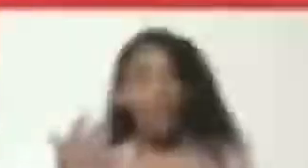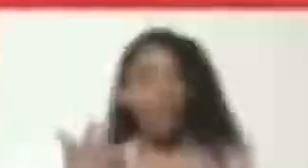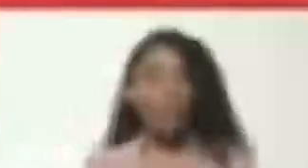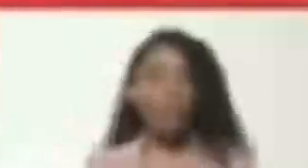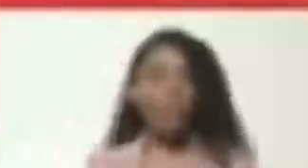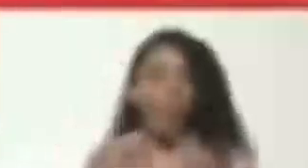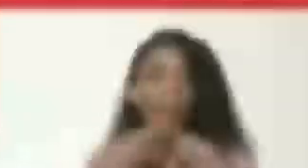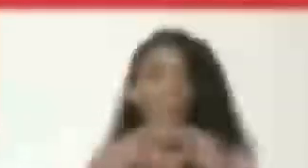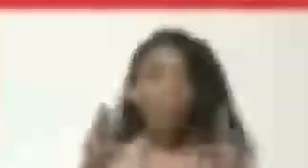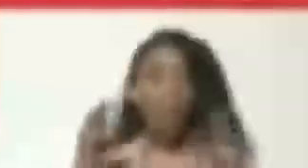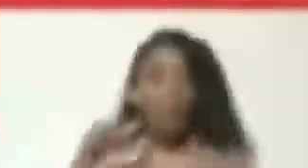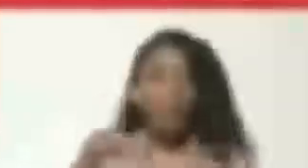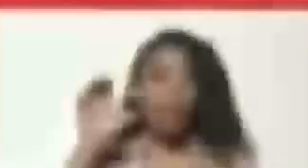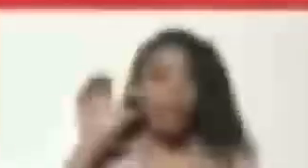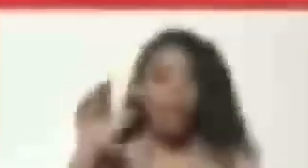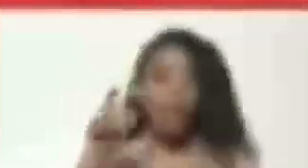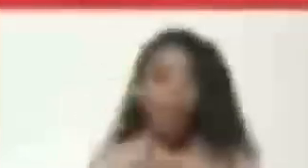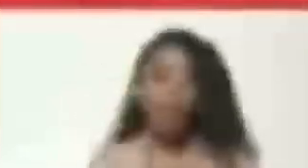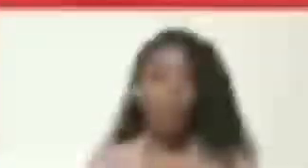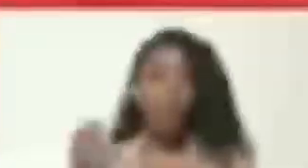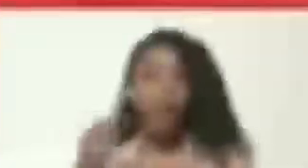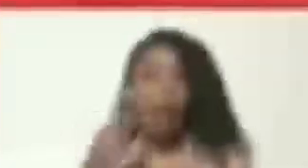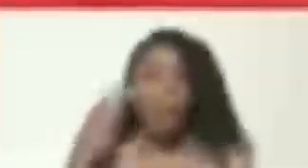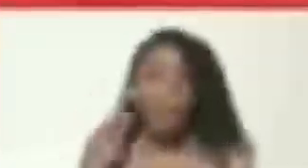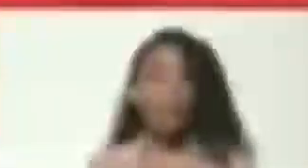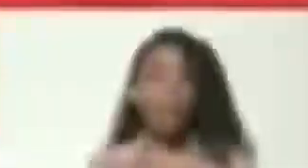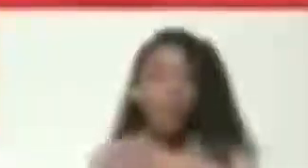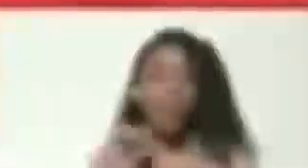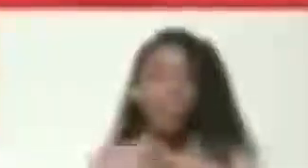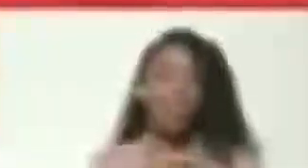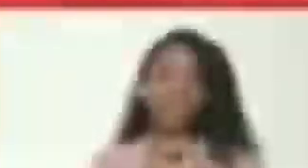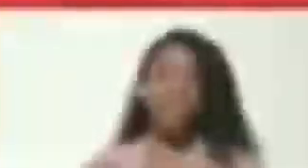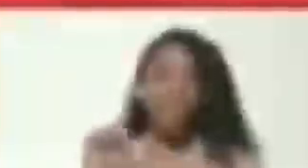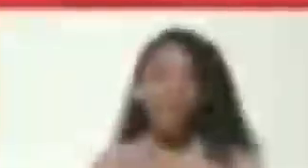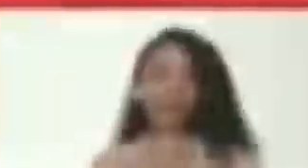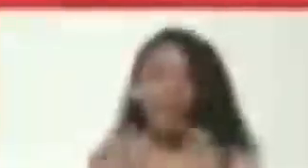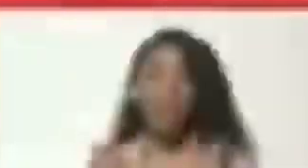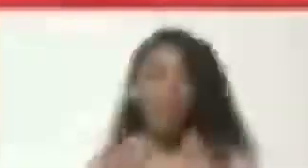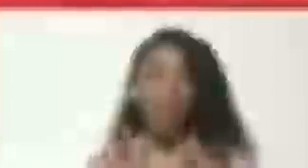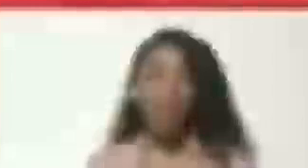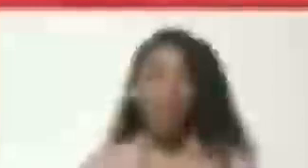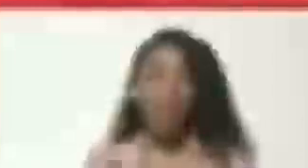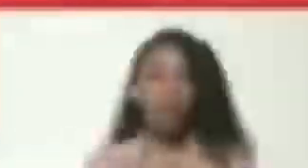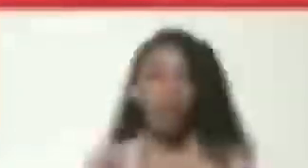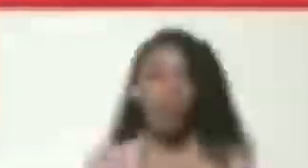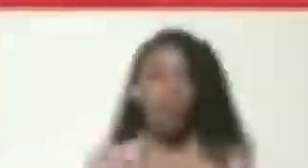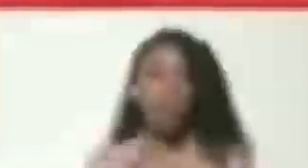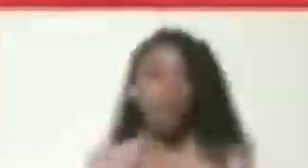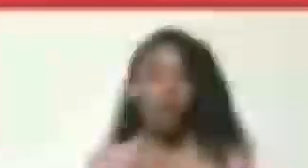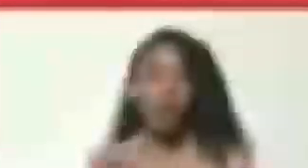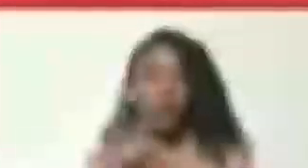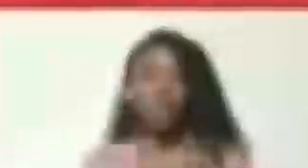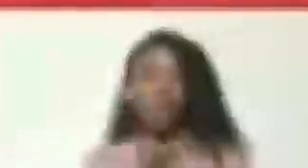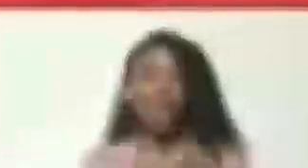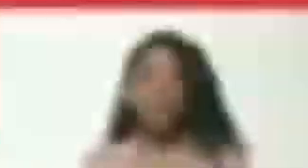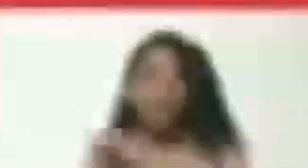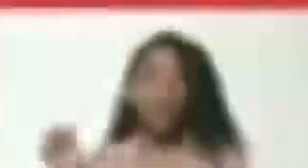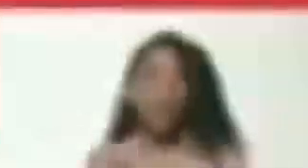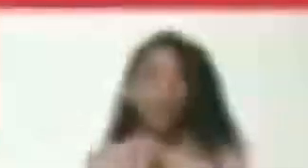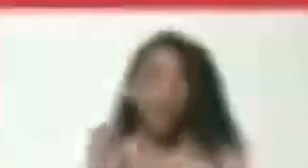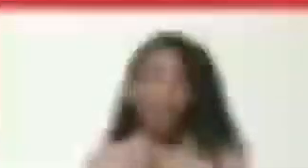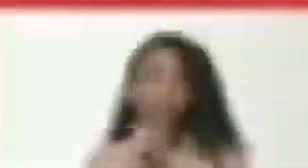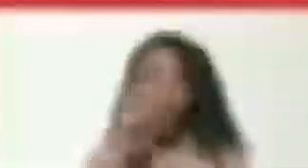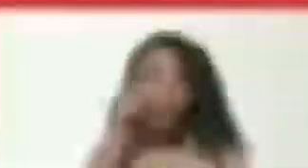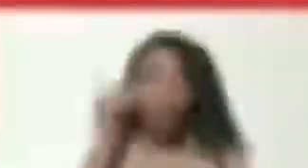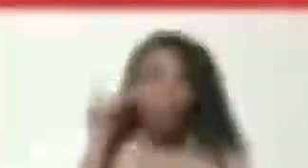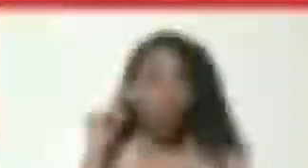del Estado. Llevarlas a Petro para defender el valor real de las prestaciones sociales de los trabajadores y